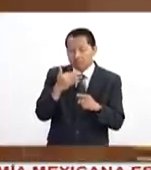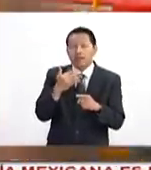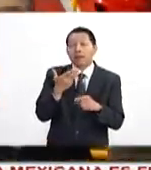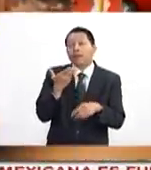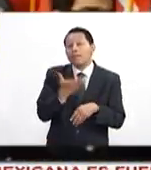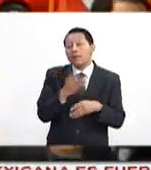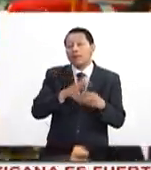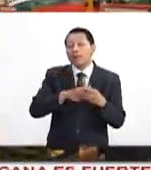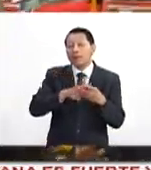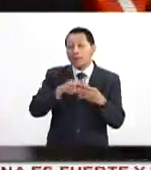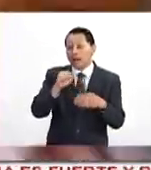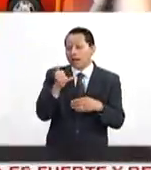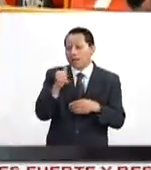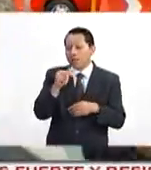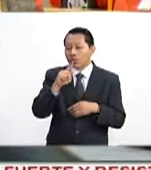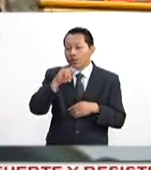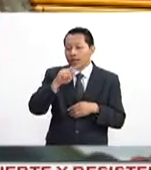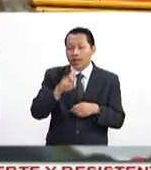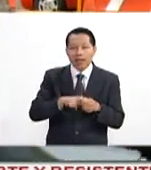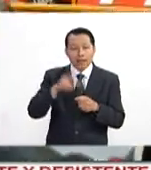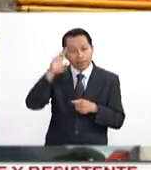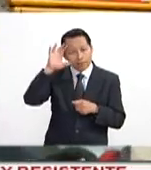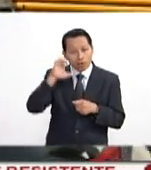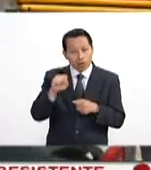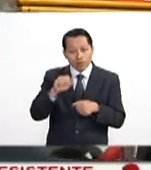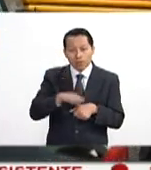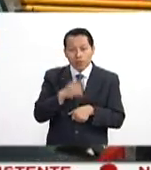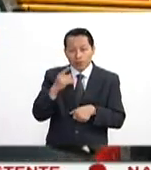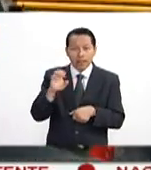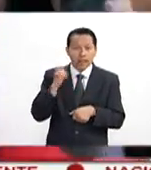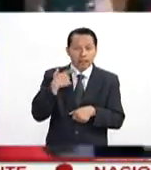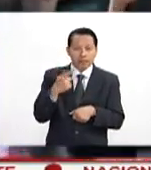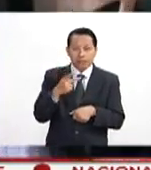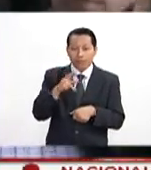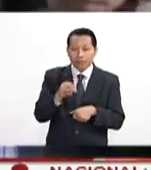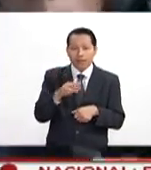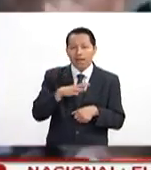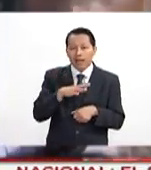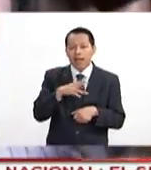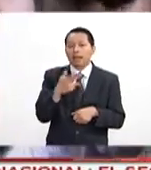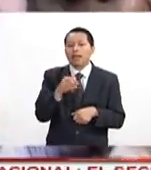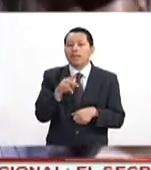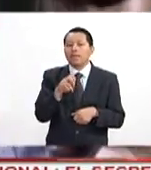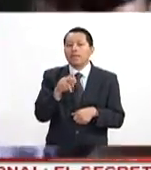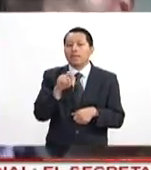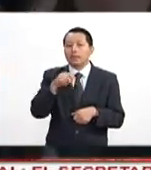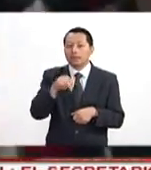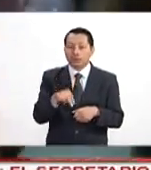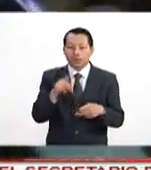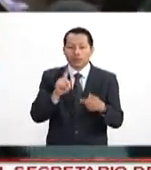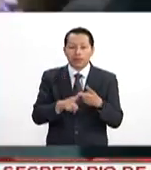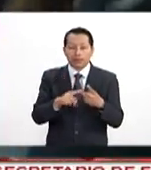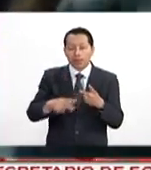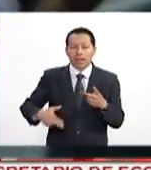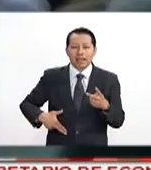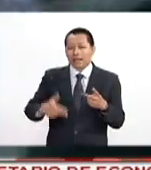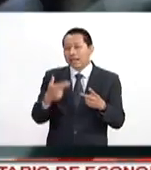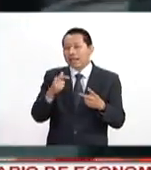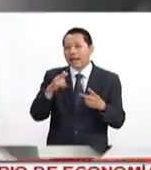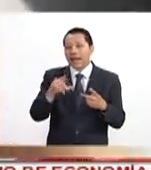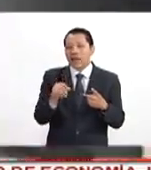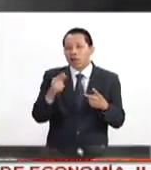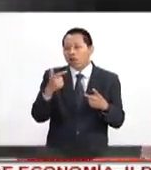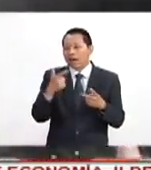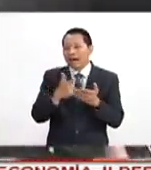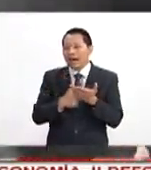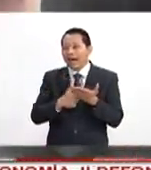de Ayutla, en Morelos, ya que el expriista padece de hipertensión y de hígado graso. Sin embargo, el juez determinó